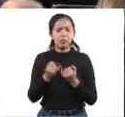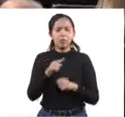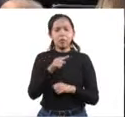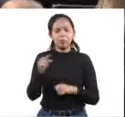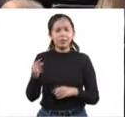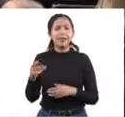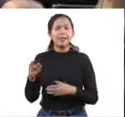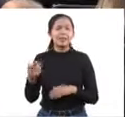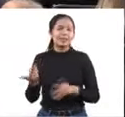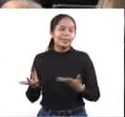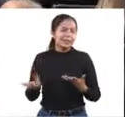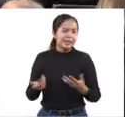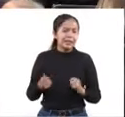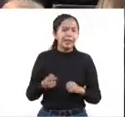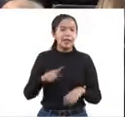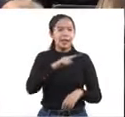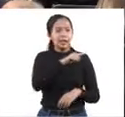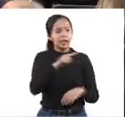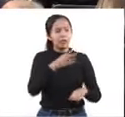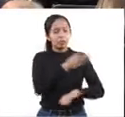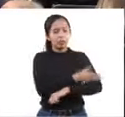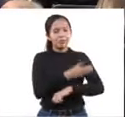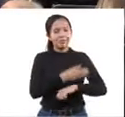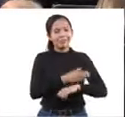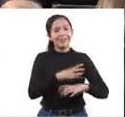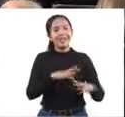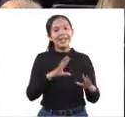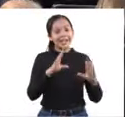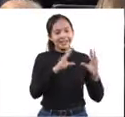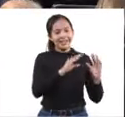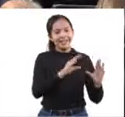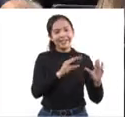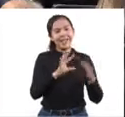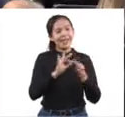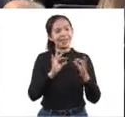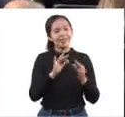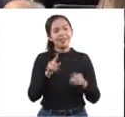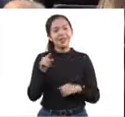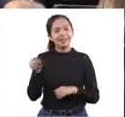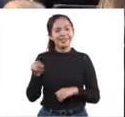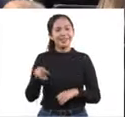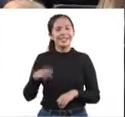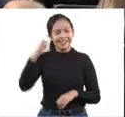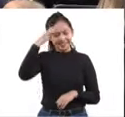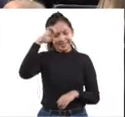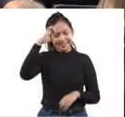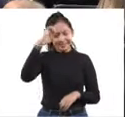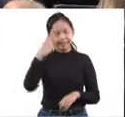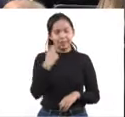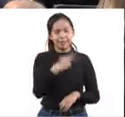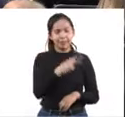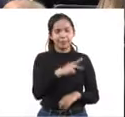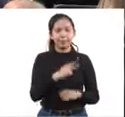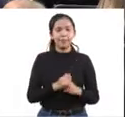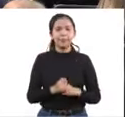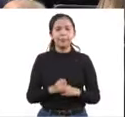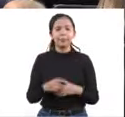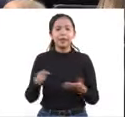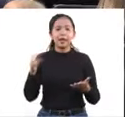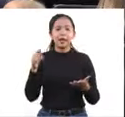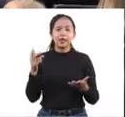libro también refleja la cantidad enorme de participación de